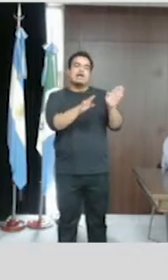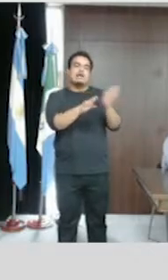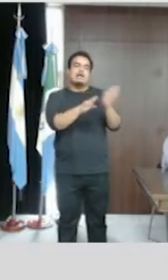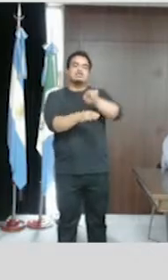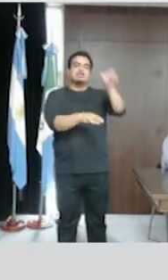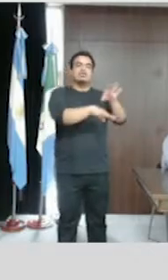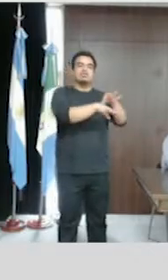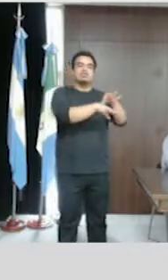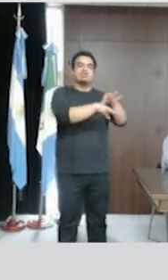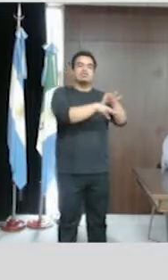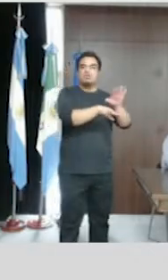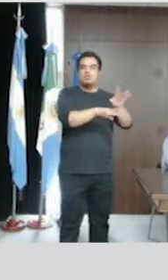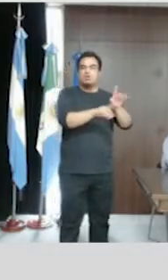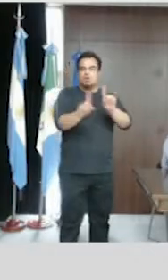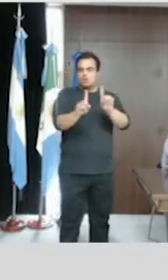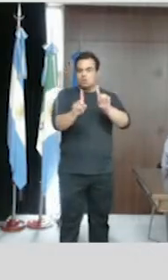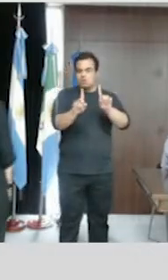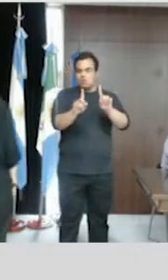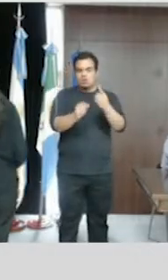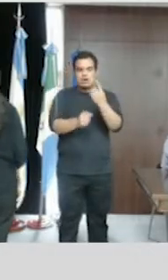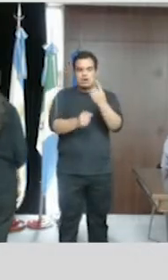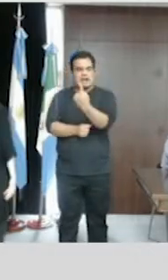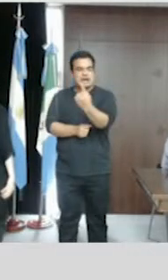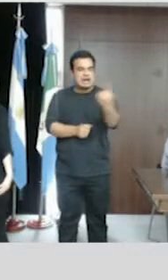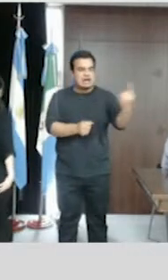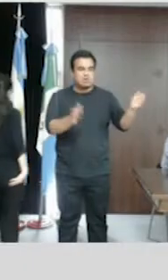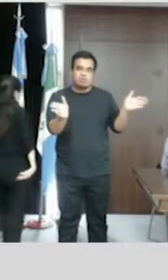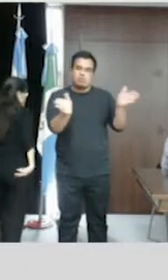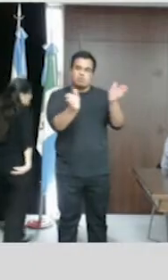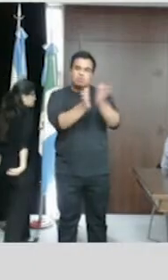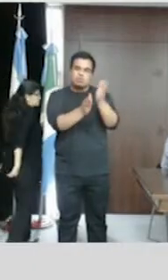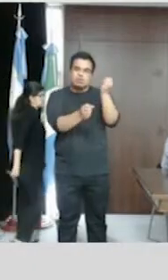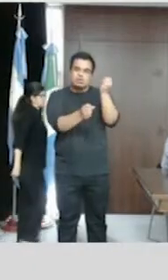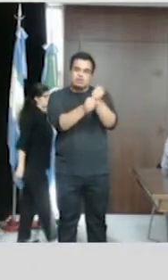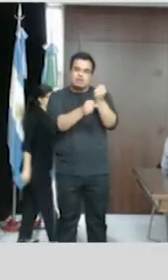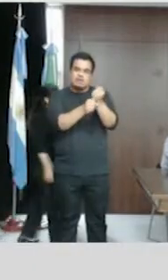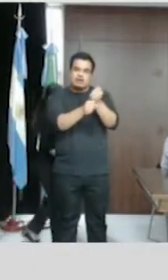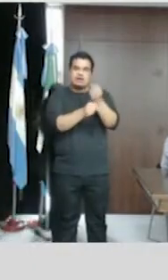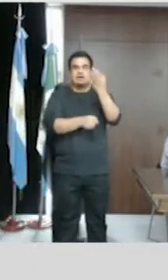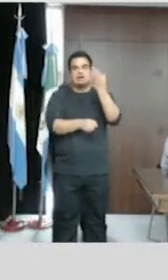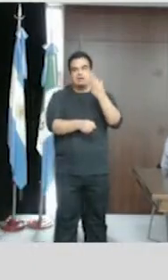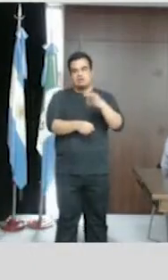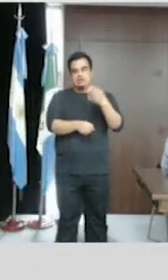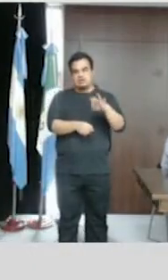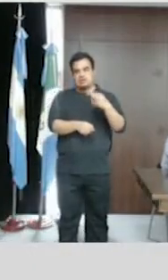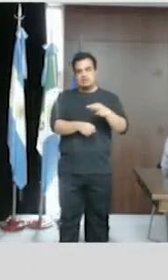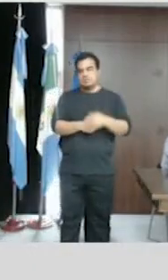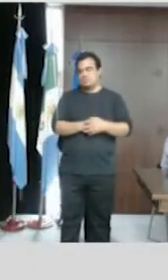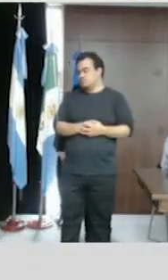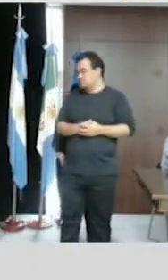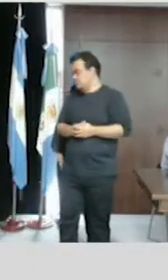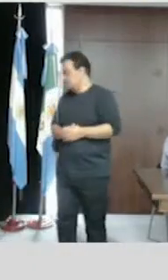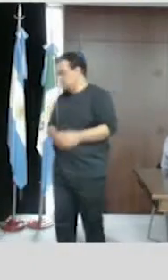el neurólogo, el ólogo que sea, y dejar, porque si no vamos a recibir los paliativistas la